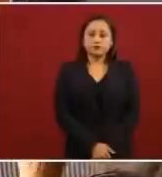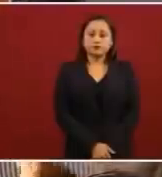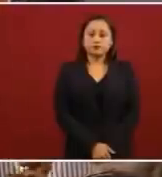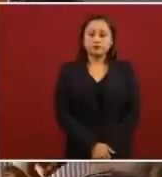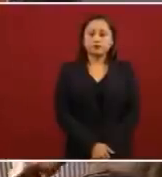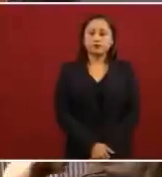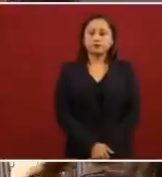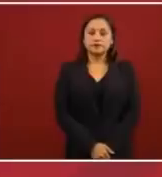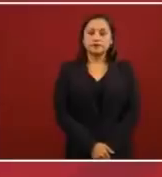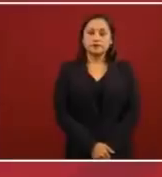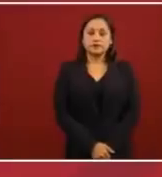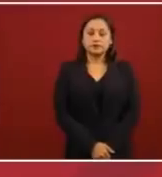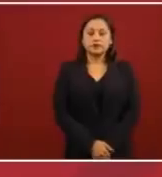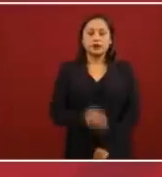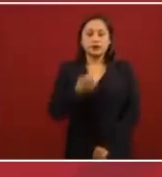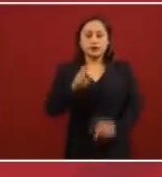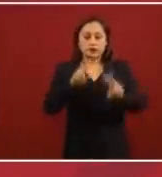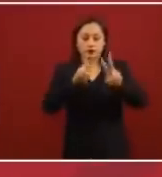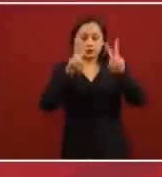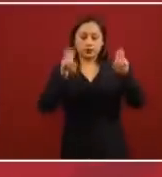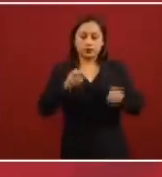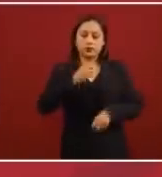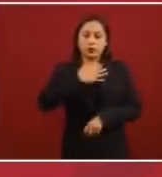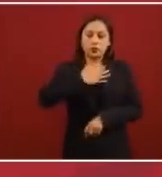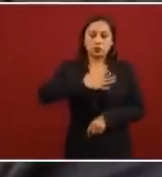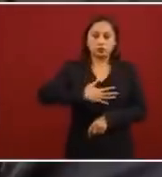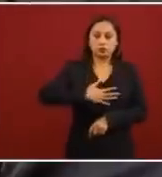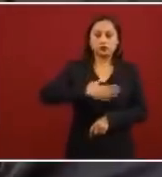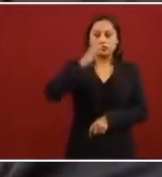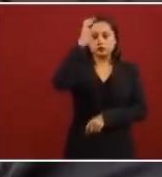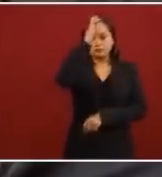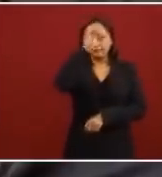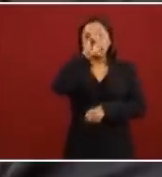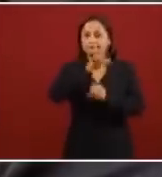Entonces, es un asunto de justicia, es un asunto de cultura,